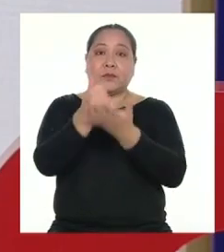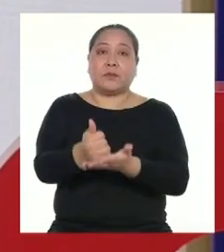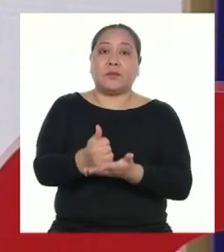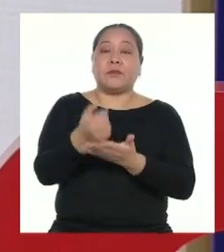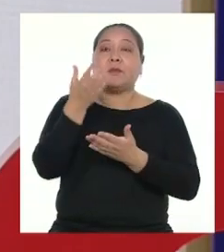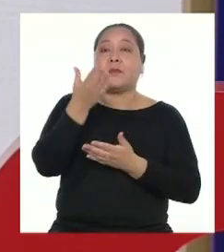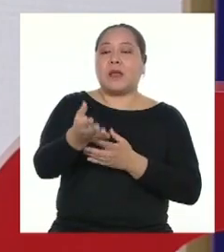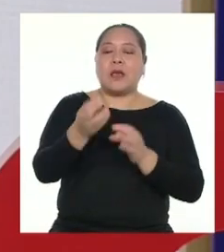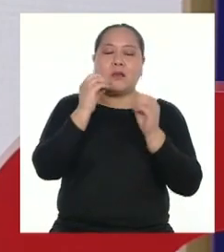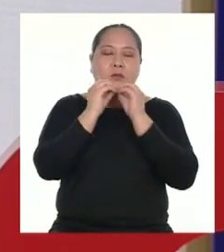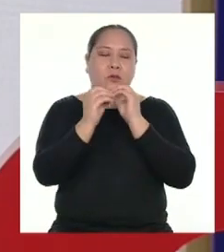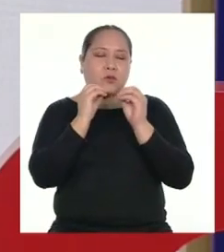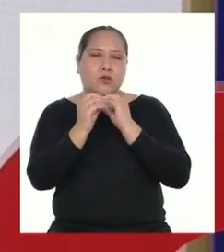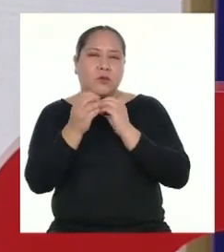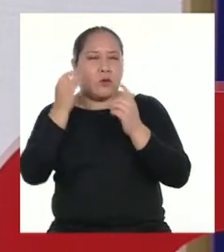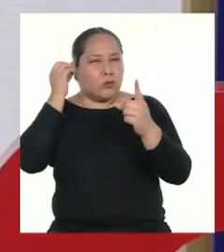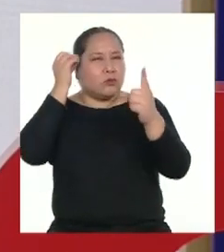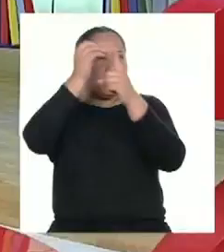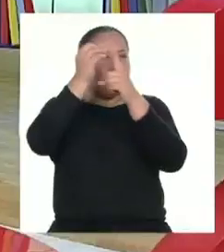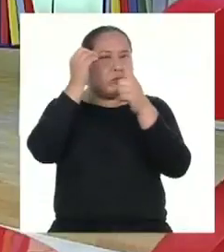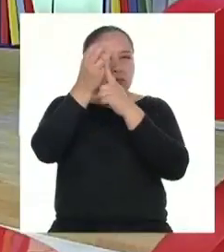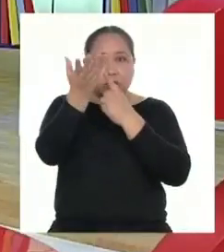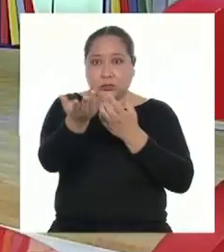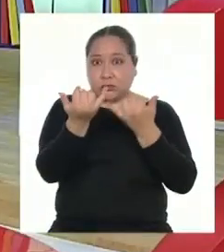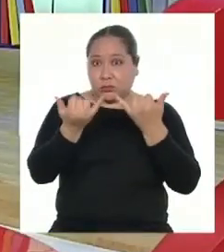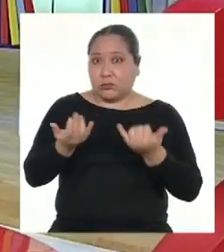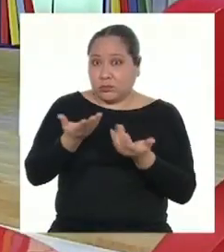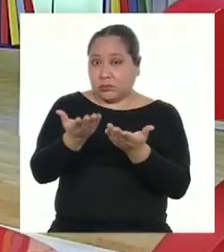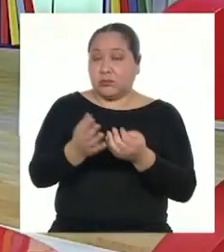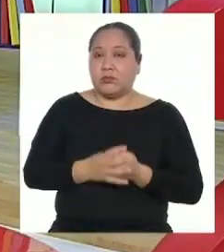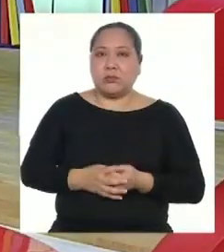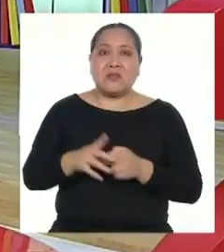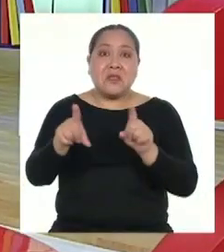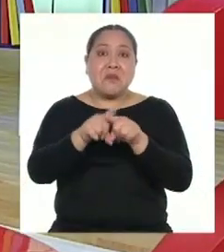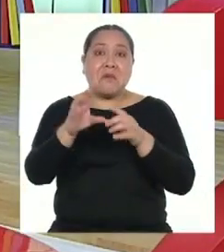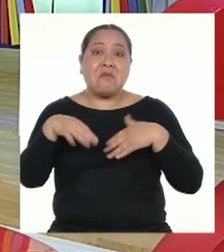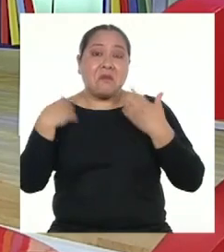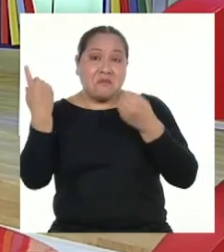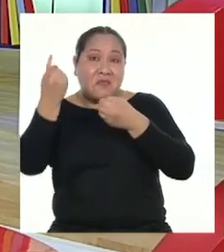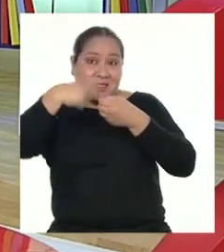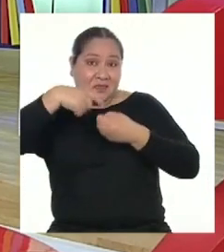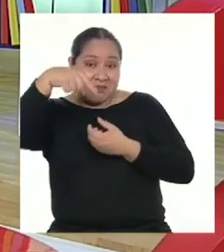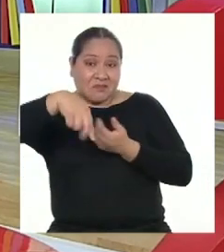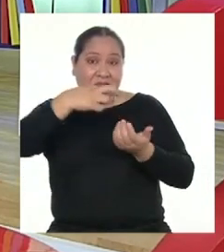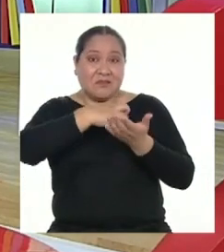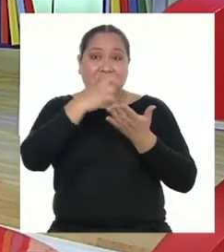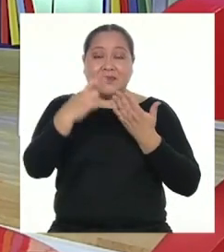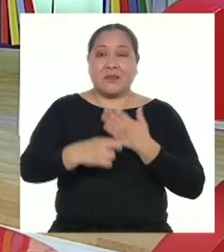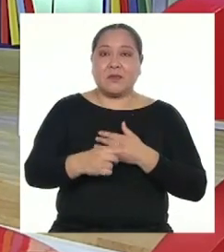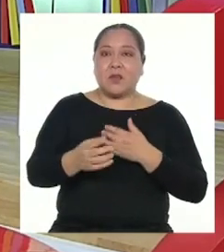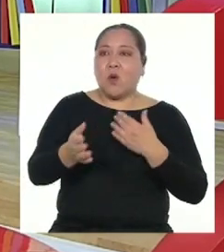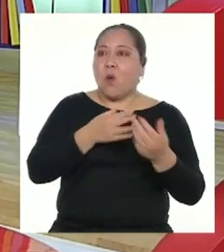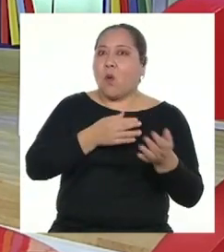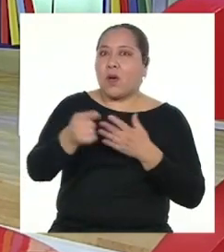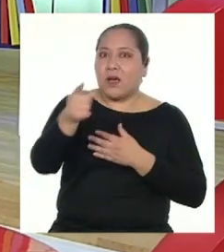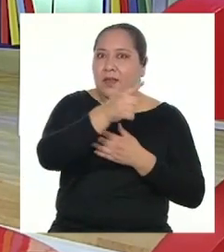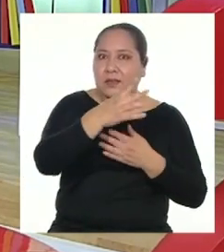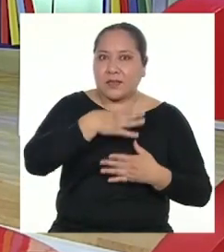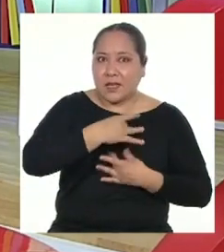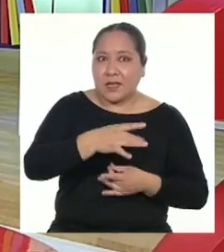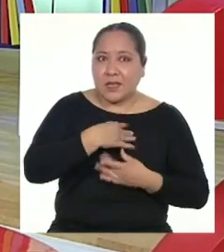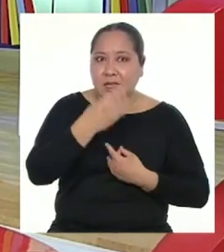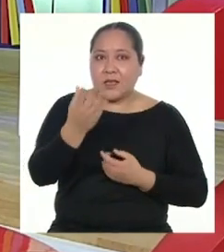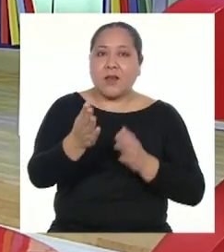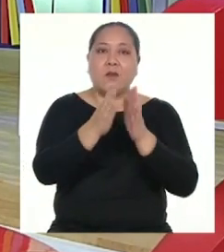en los retos que hemos estado dejándoles hasta ahora. También podrían participar en el programa. Si cualquiera de estas cosas te